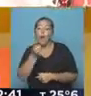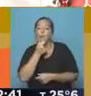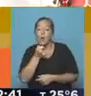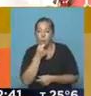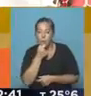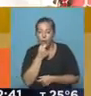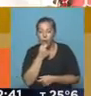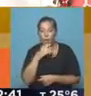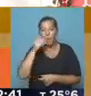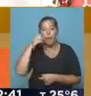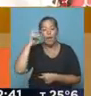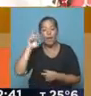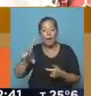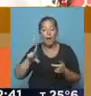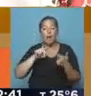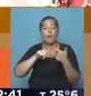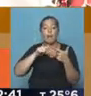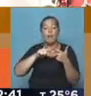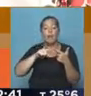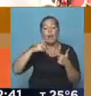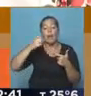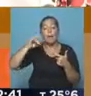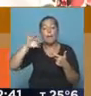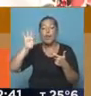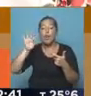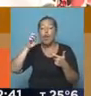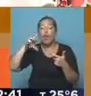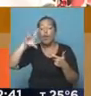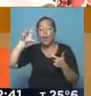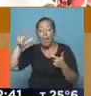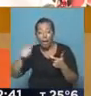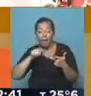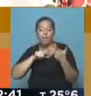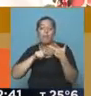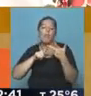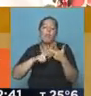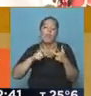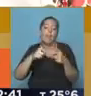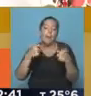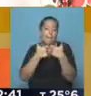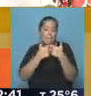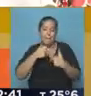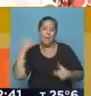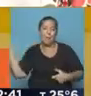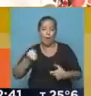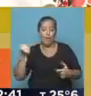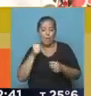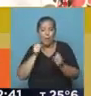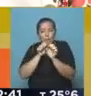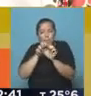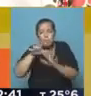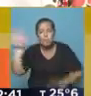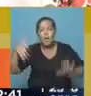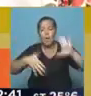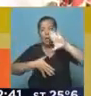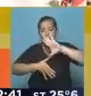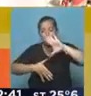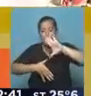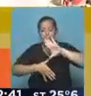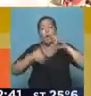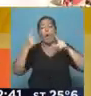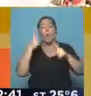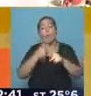embraer Camargo Correa empresas gigantescas que se ramificar por diferentes eh países de América Latina básicamente a partir de la obra